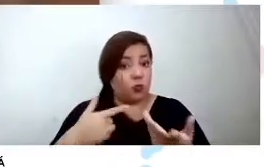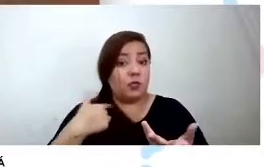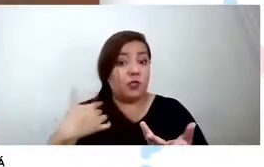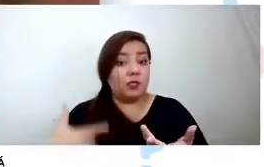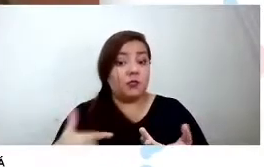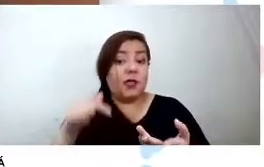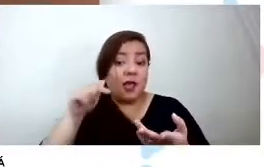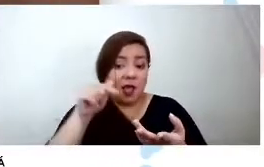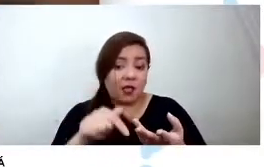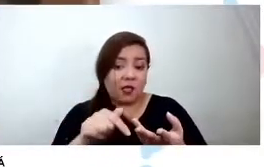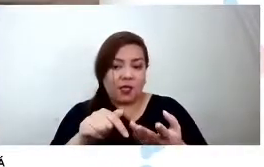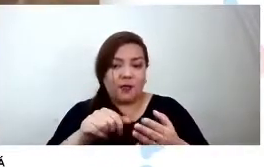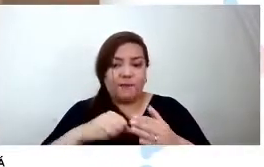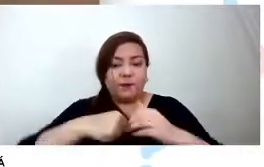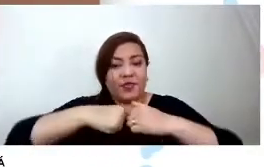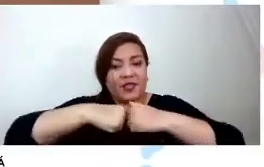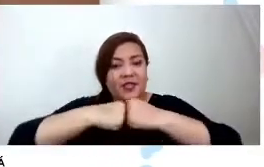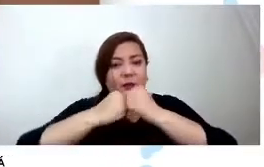el